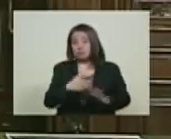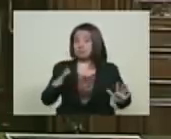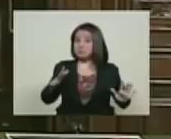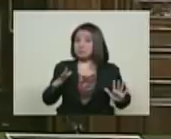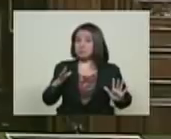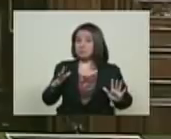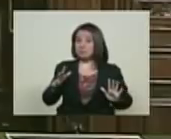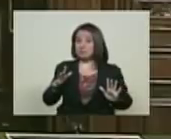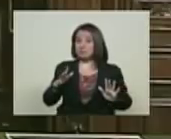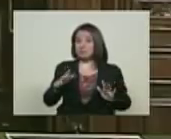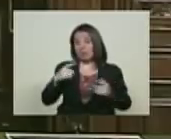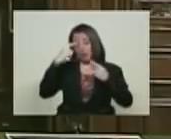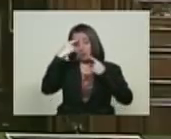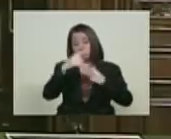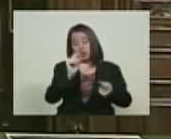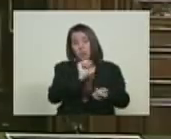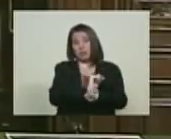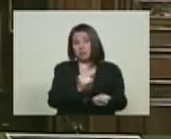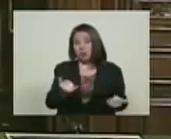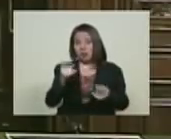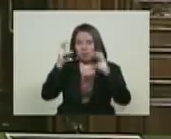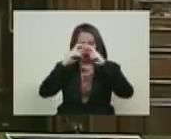Y aparece en la investigación